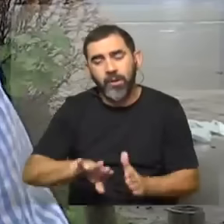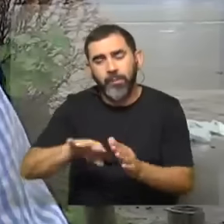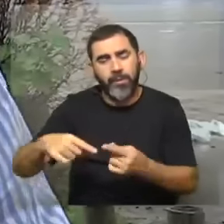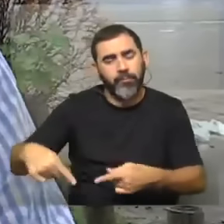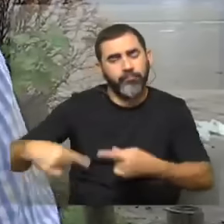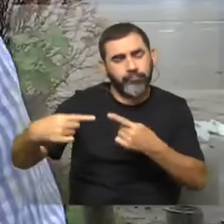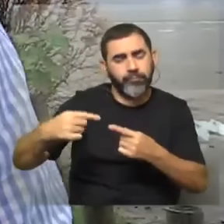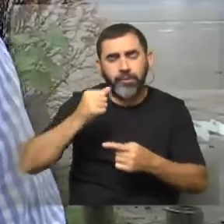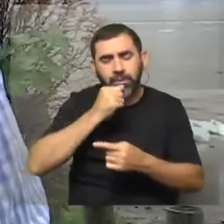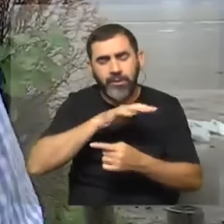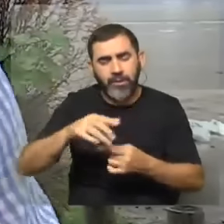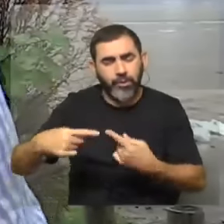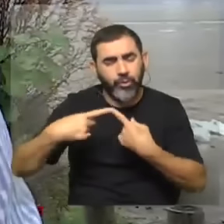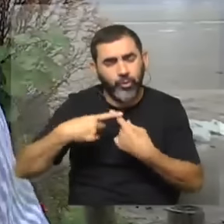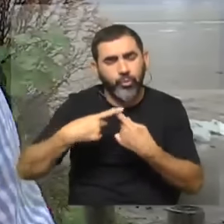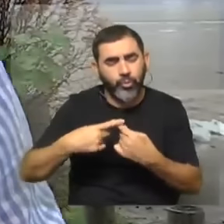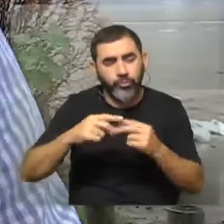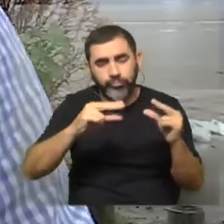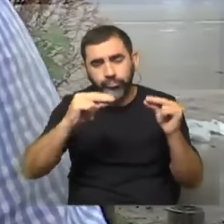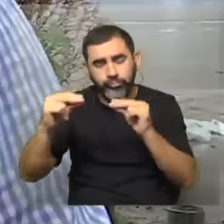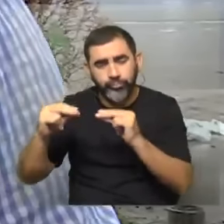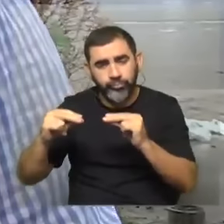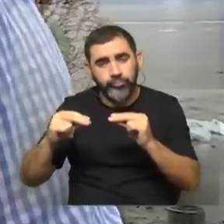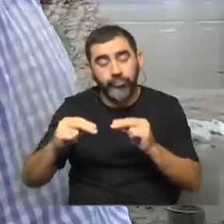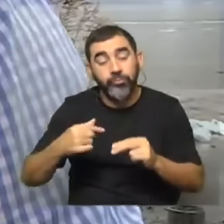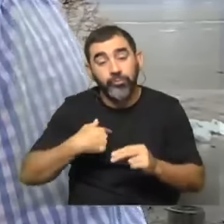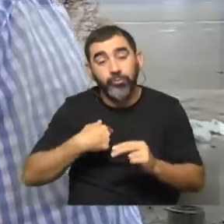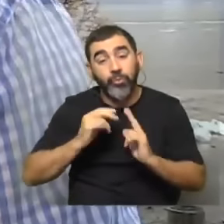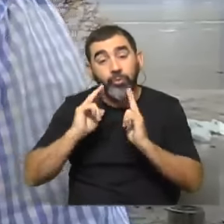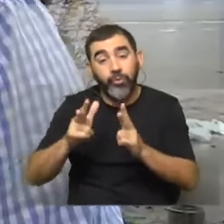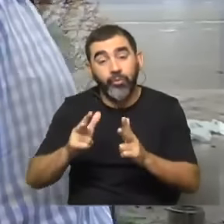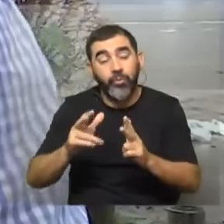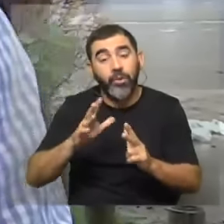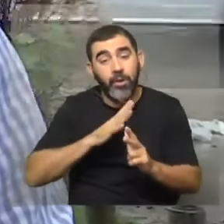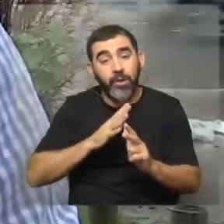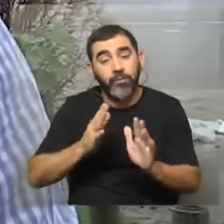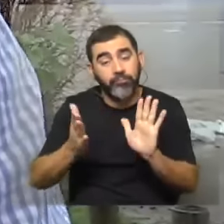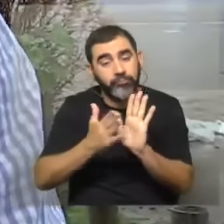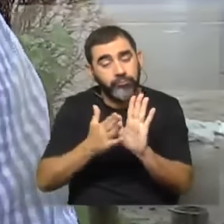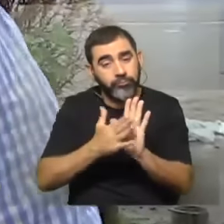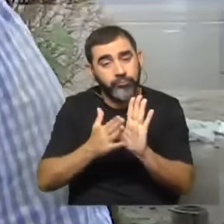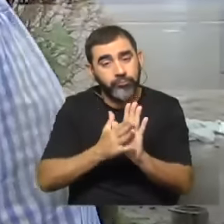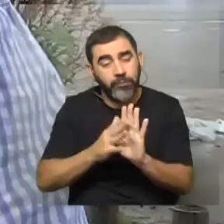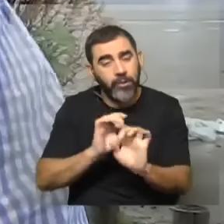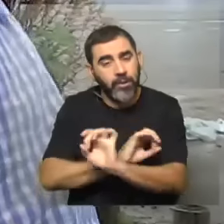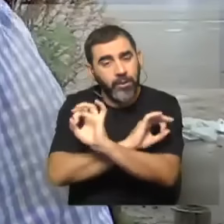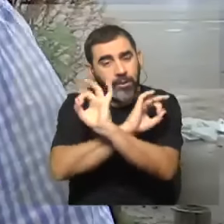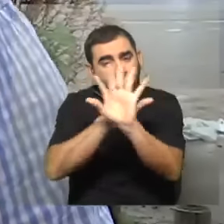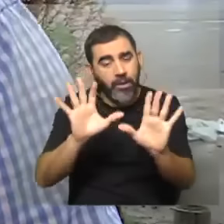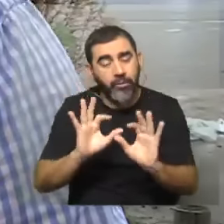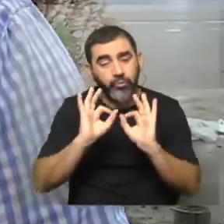que se está dando a partir de esta polémica yo lo que señalo es que hay hechos objetivos claros